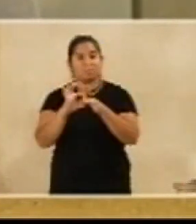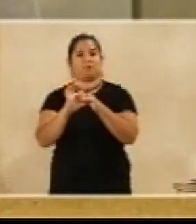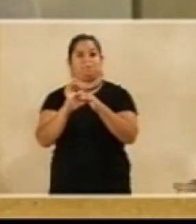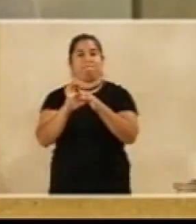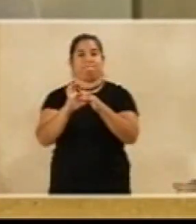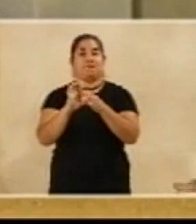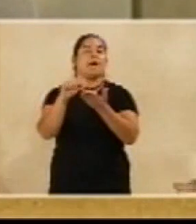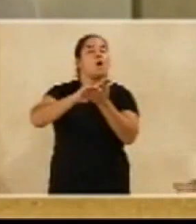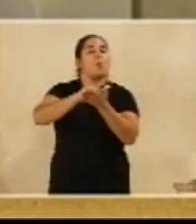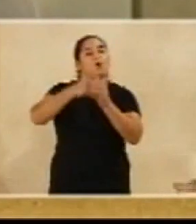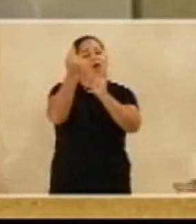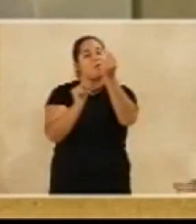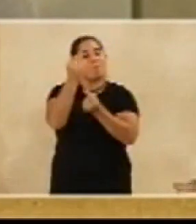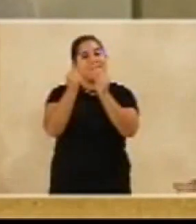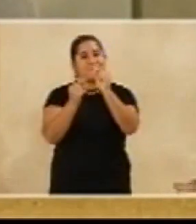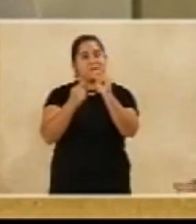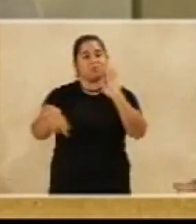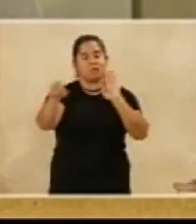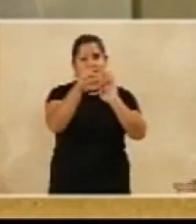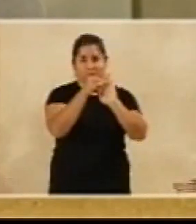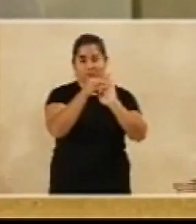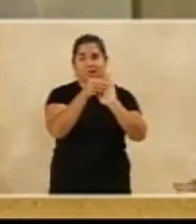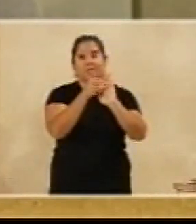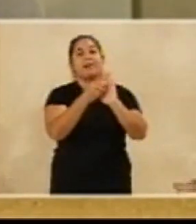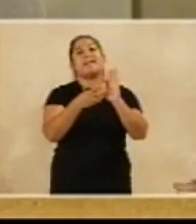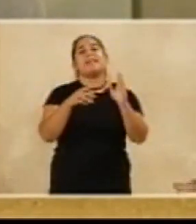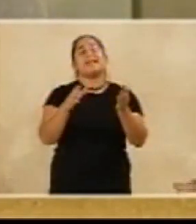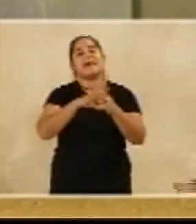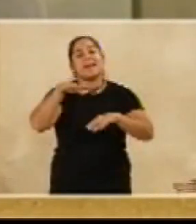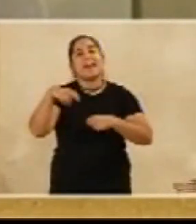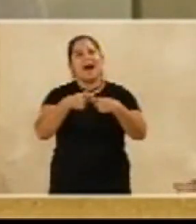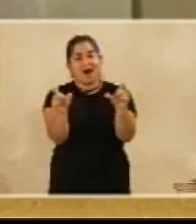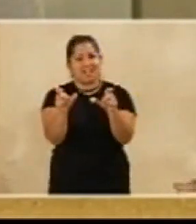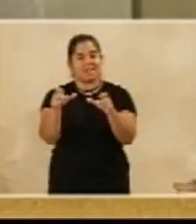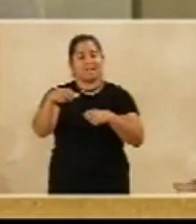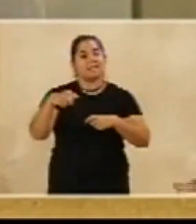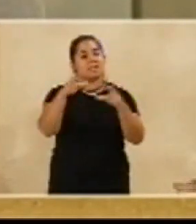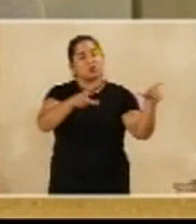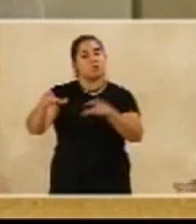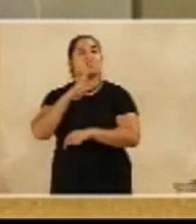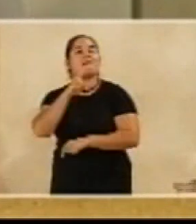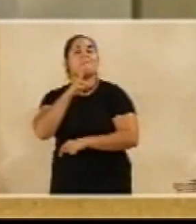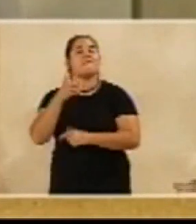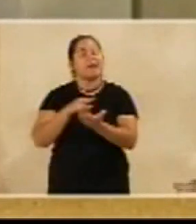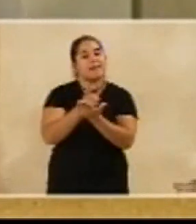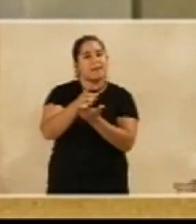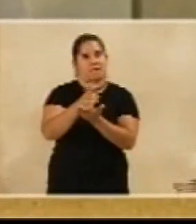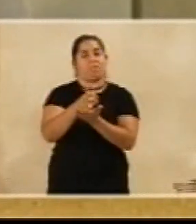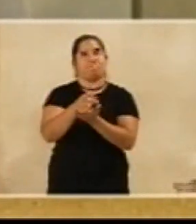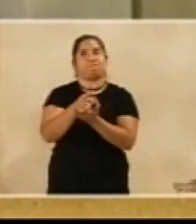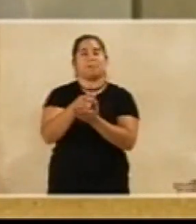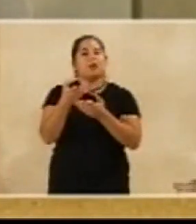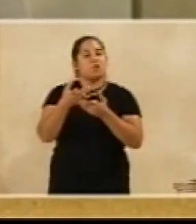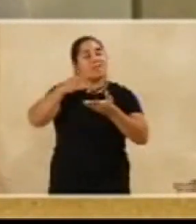del borrador de presupuesto del área de agua, zonas verdes y agricultura, ya hemos contemplado una partida para la redacción del